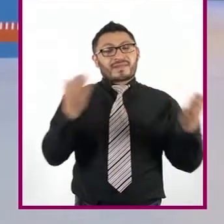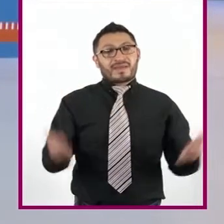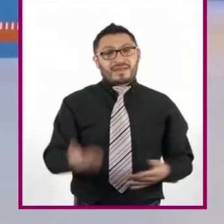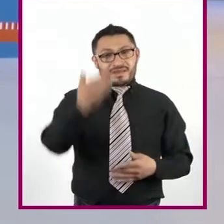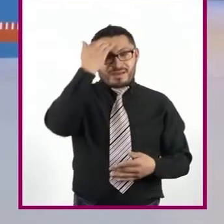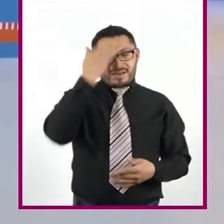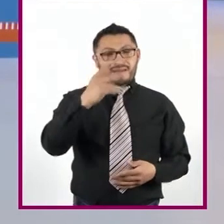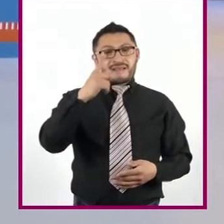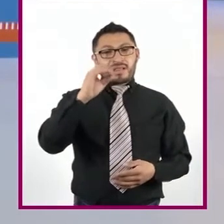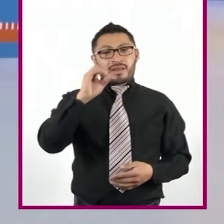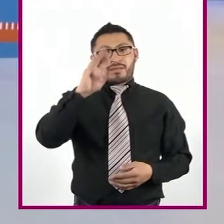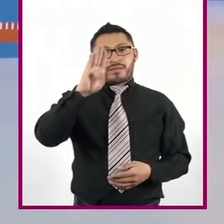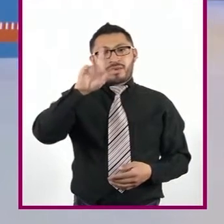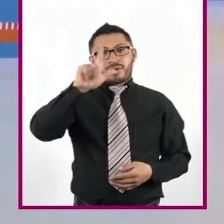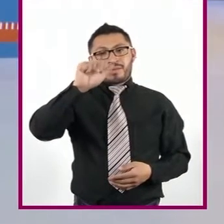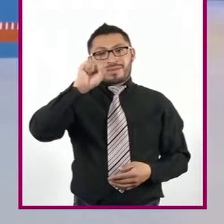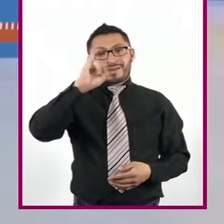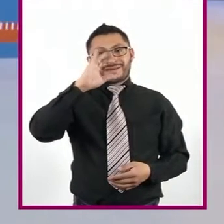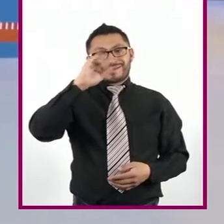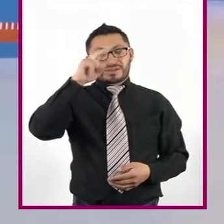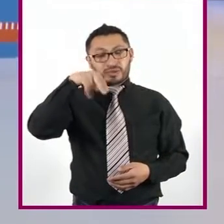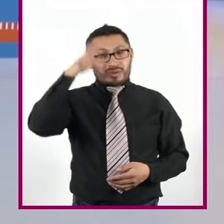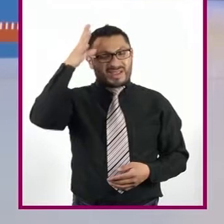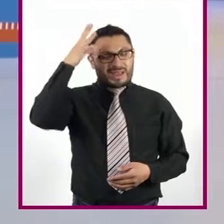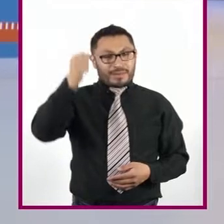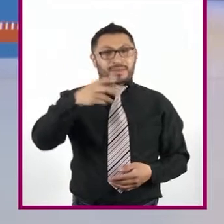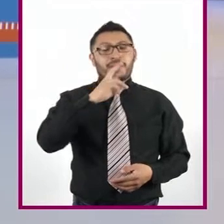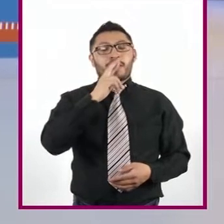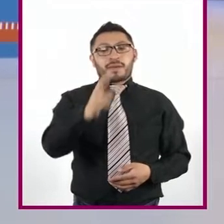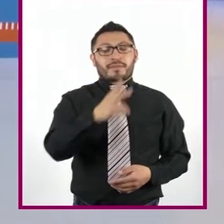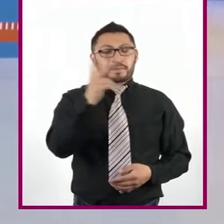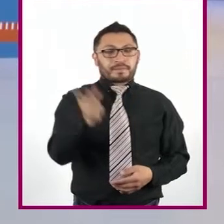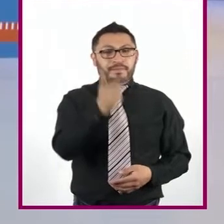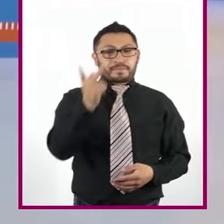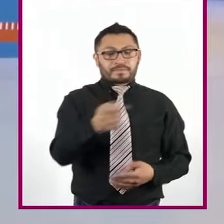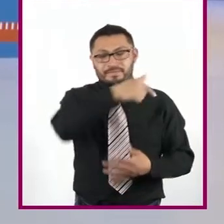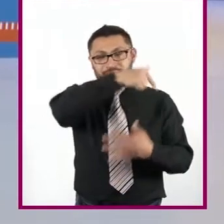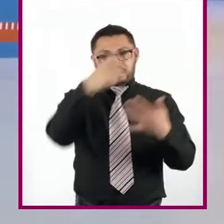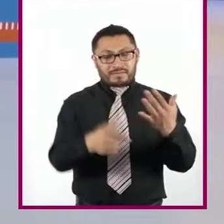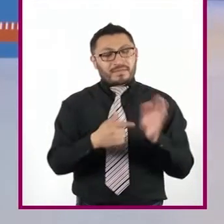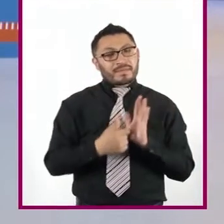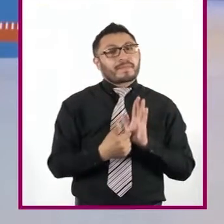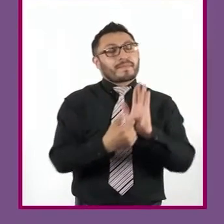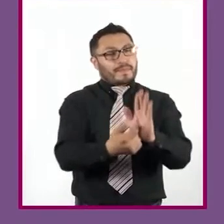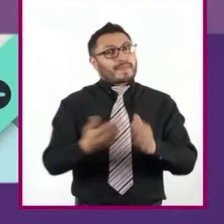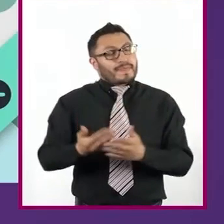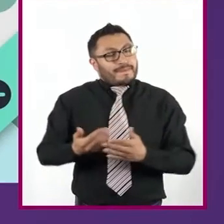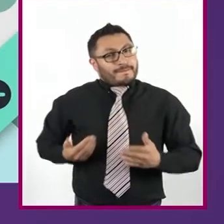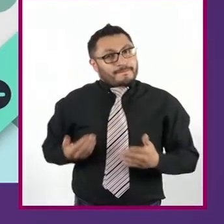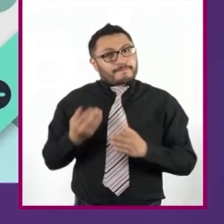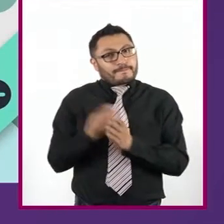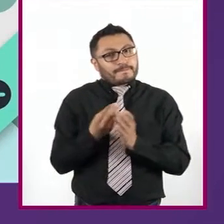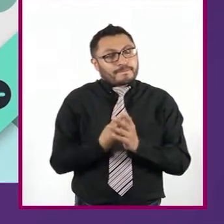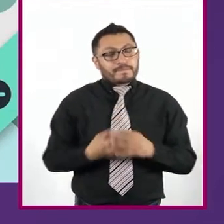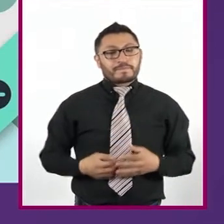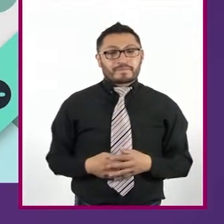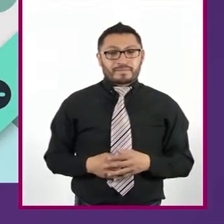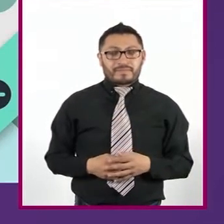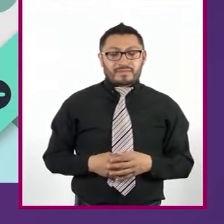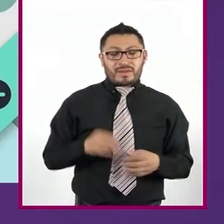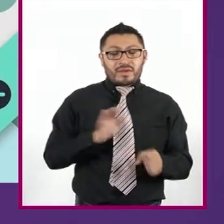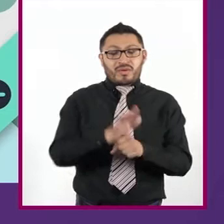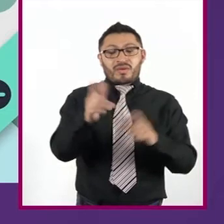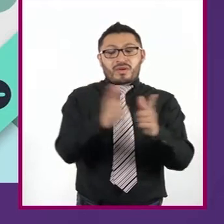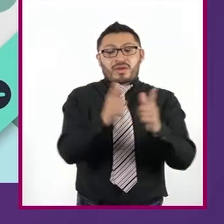concepto de población, procederemos a responder los cuestionamientos que se plantearon al inicio. ¿A qué grupo